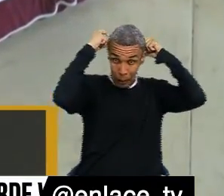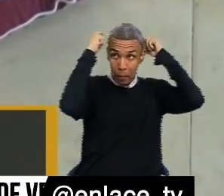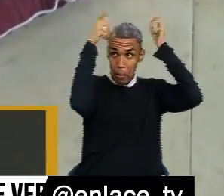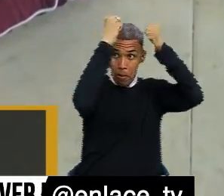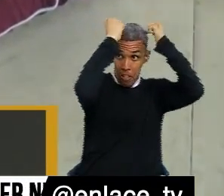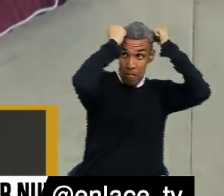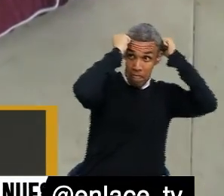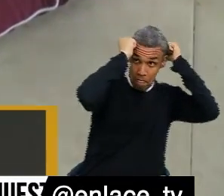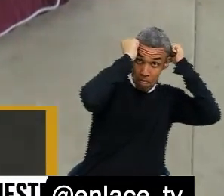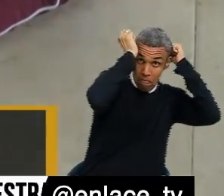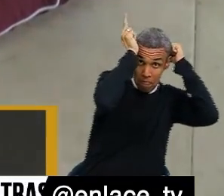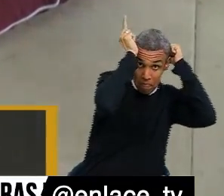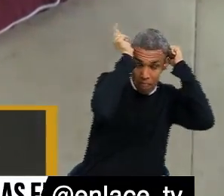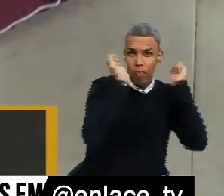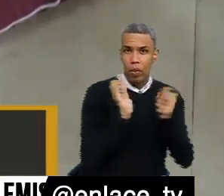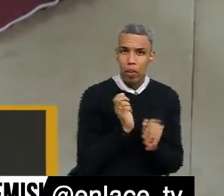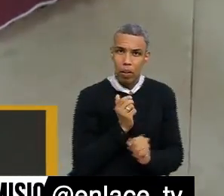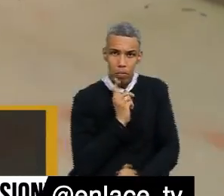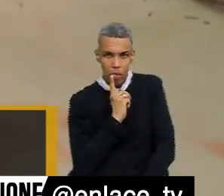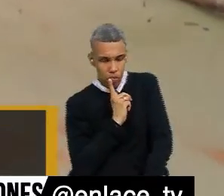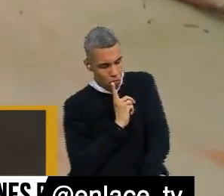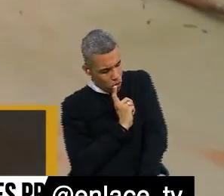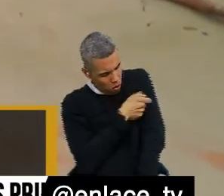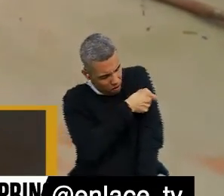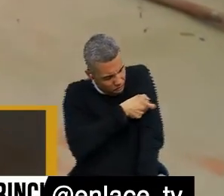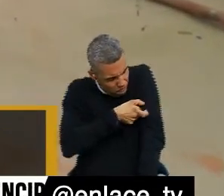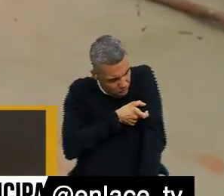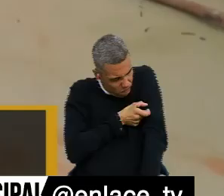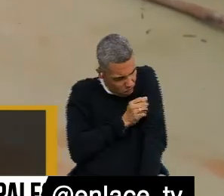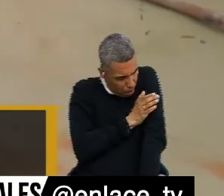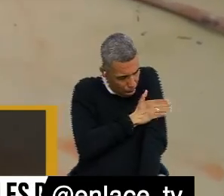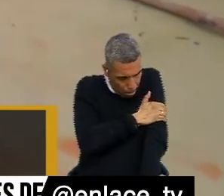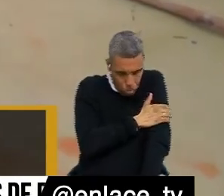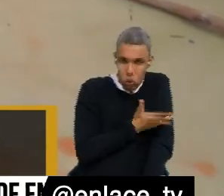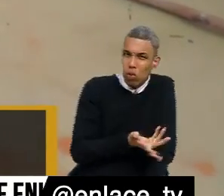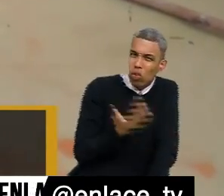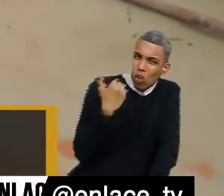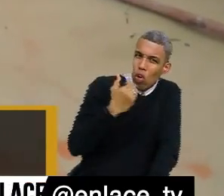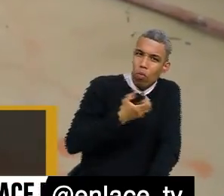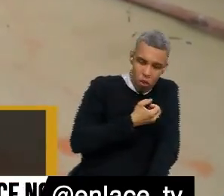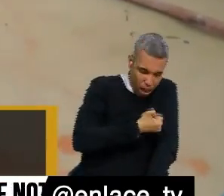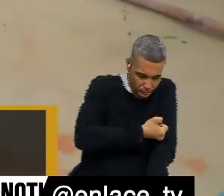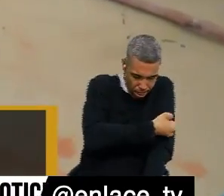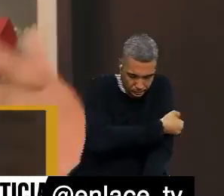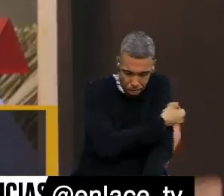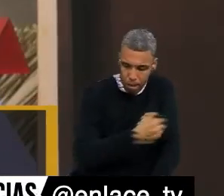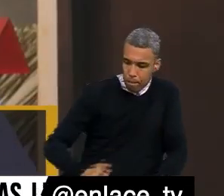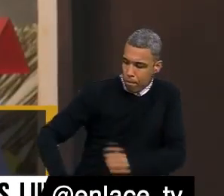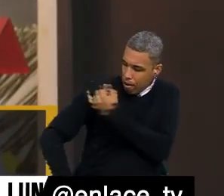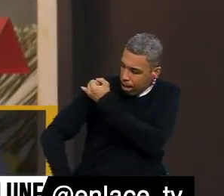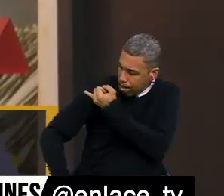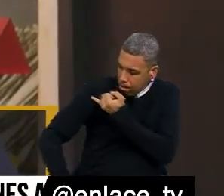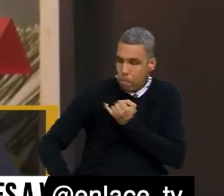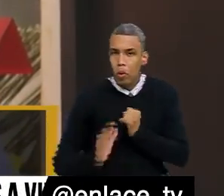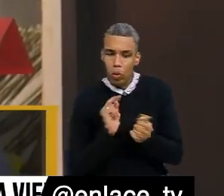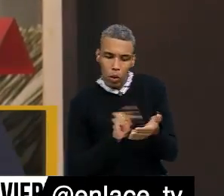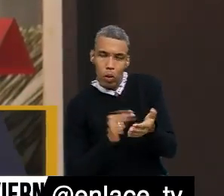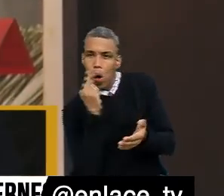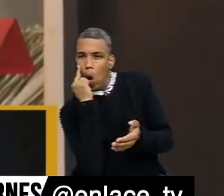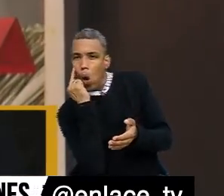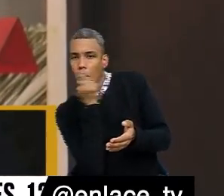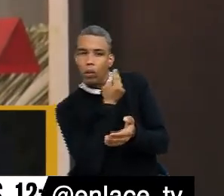que ellos vivan y sientan esa experiencia que vivían o vivenciaban los aborígenes de antes, los indios